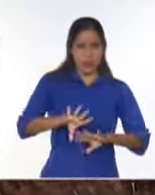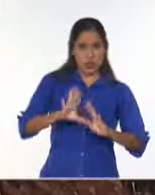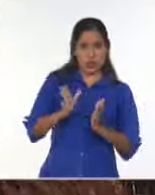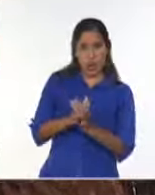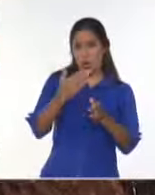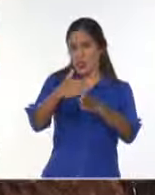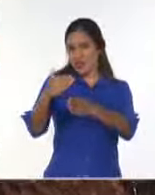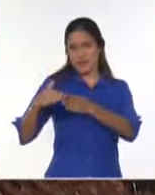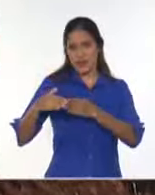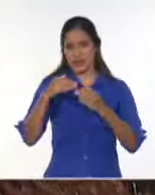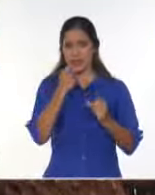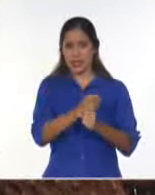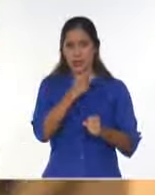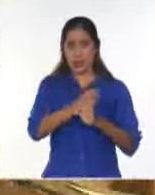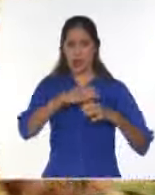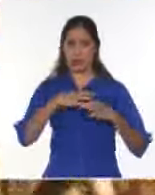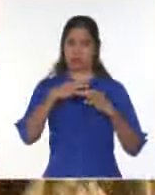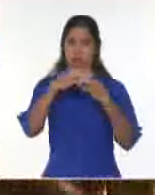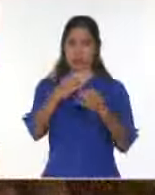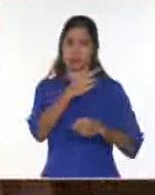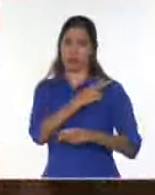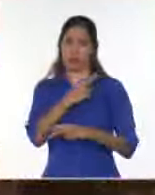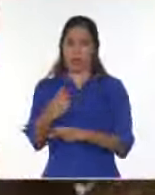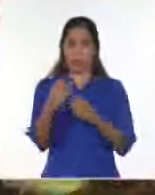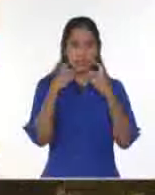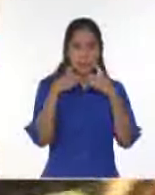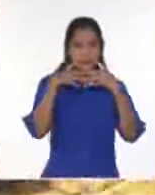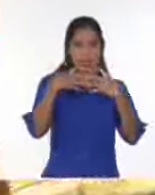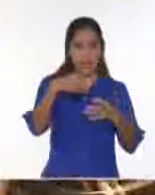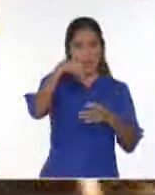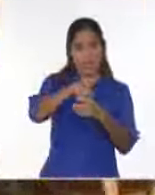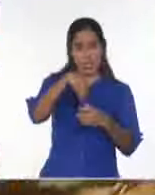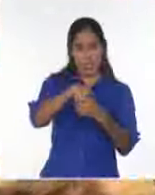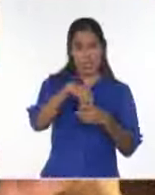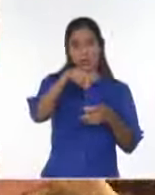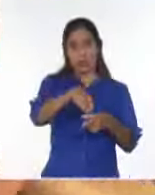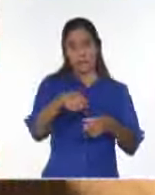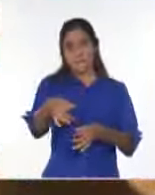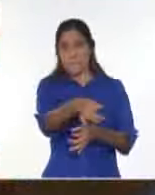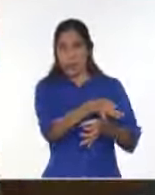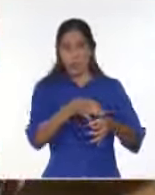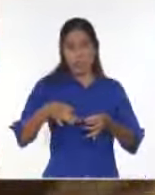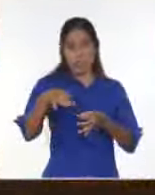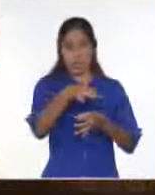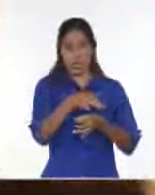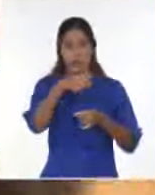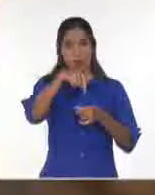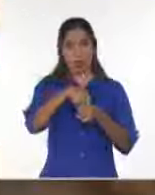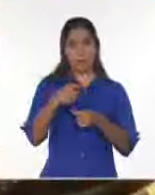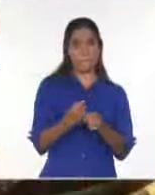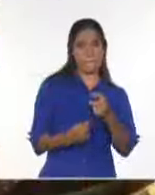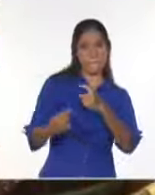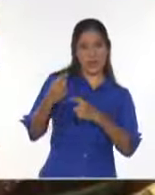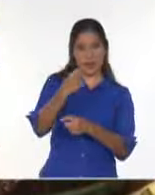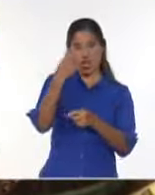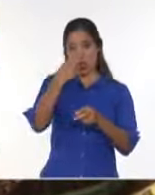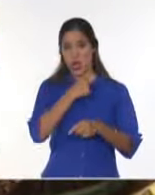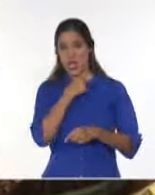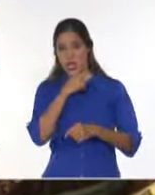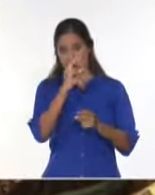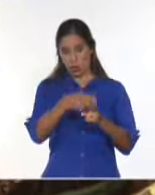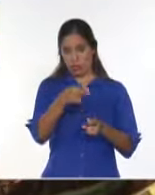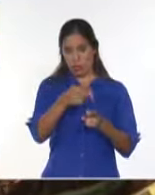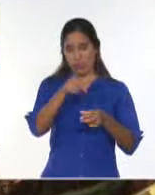trabajo voluntario en esta ocasión, en la UPC 21 de septiembre del municipio de Primero de Enero, donde es